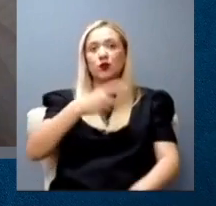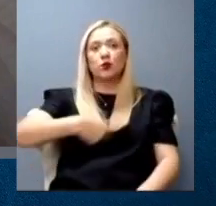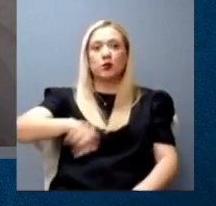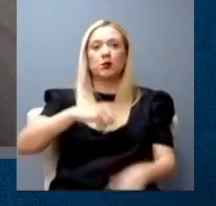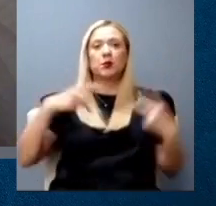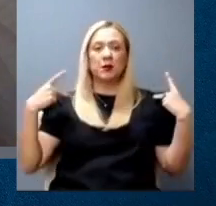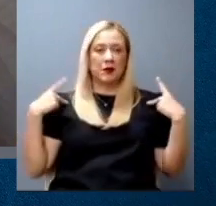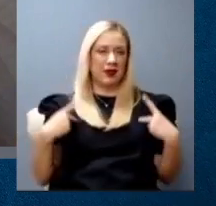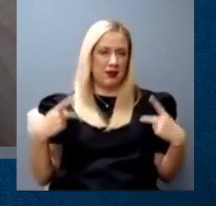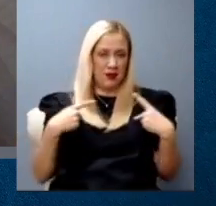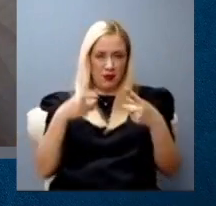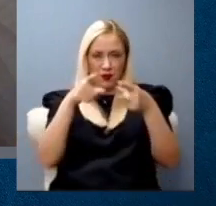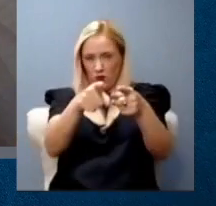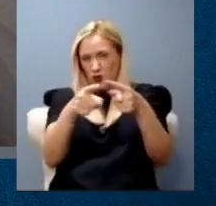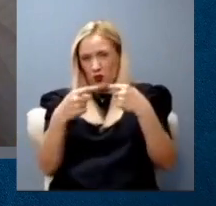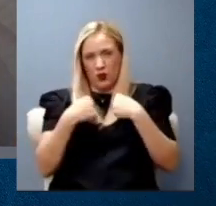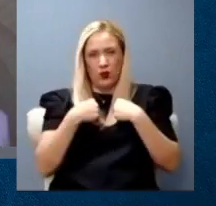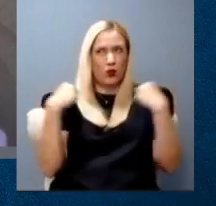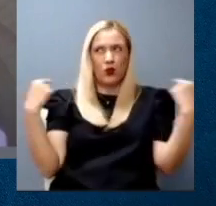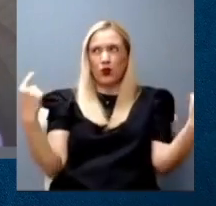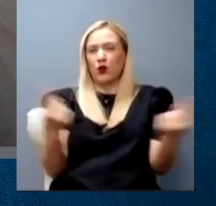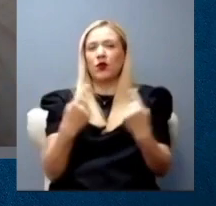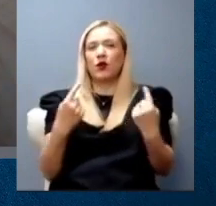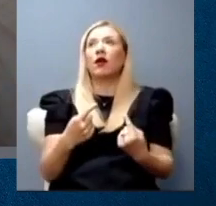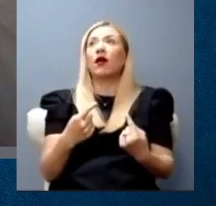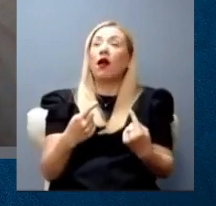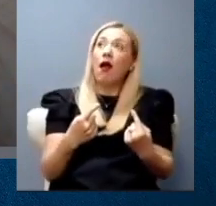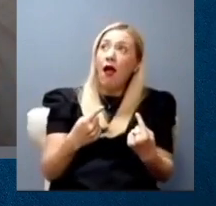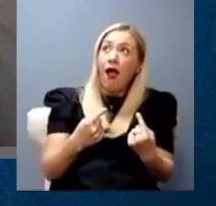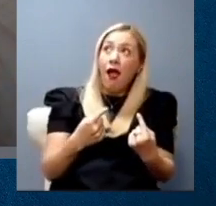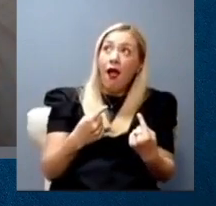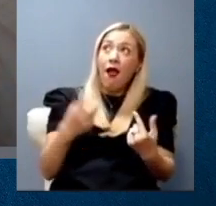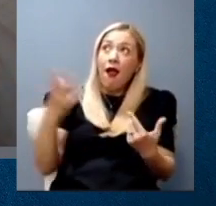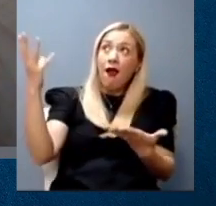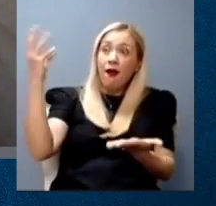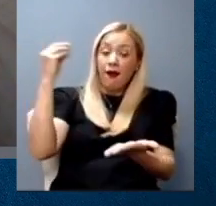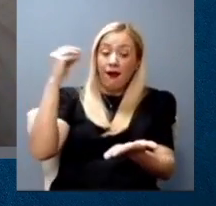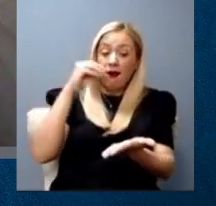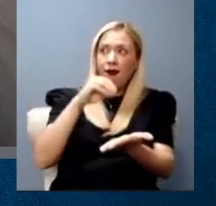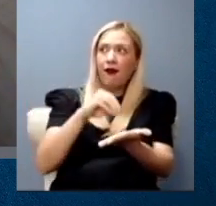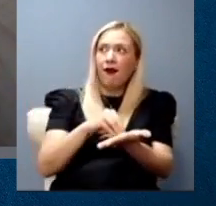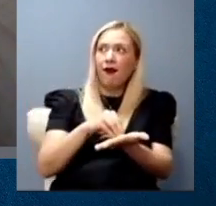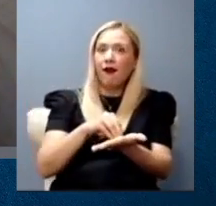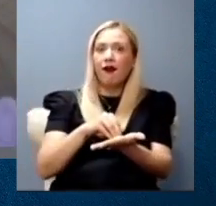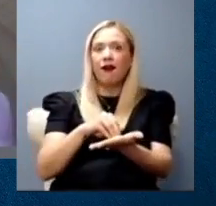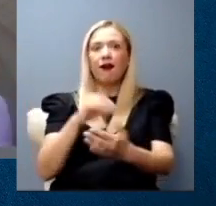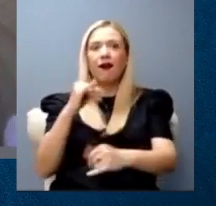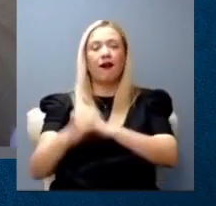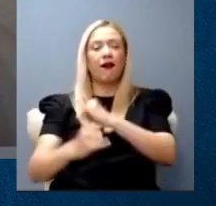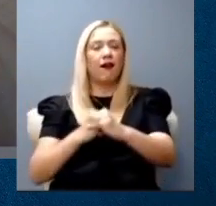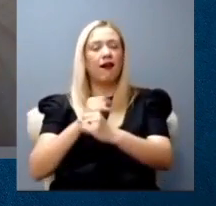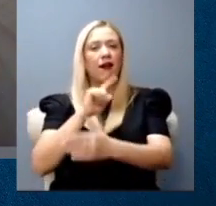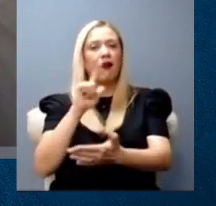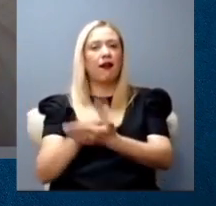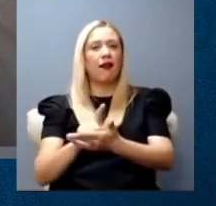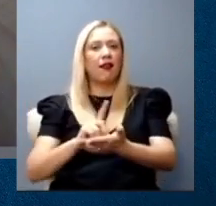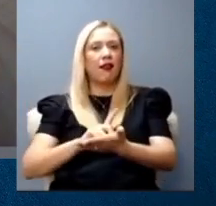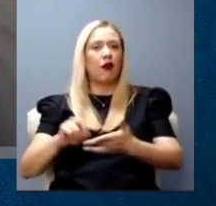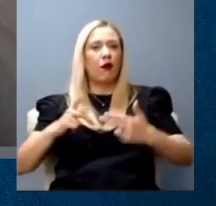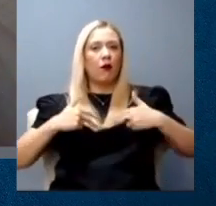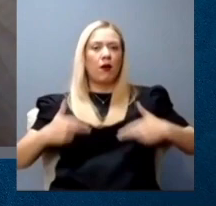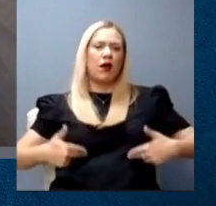al ciudadano común y corriente, que la internacionalización de los derechos humanos, que tiene una larga